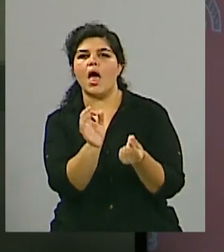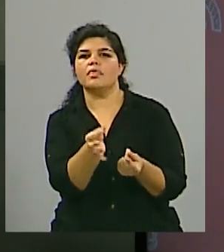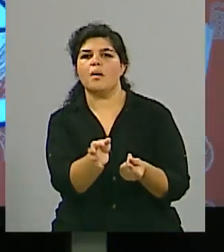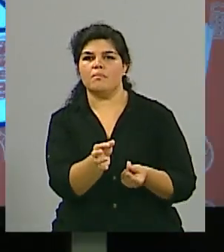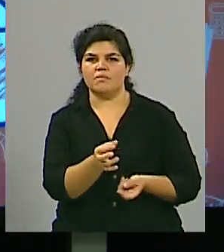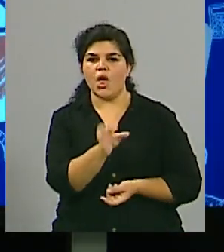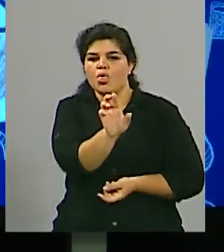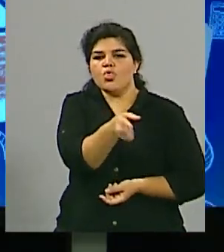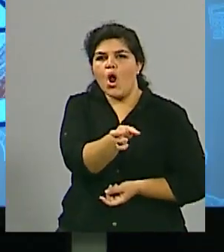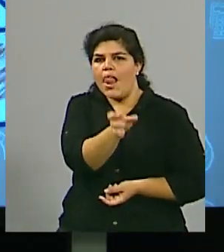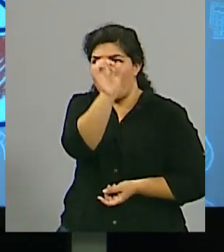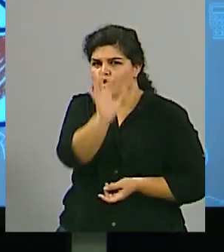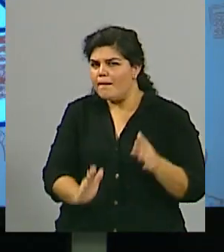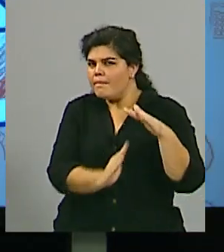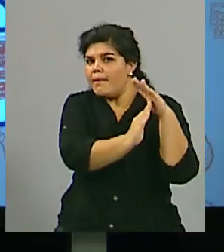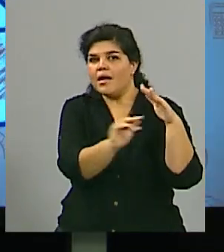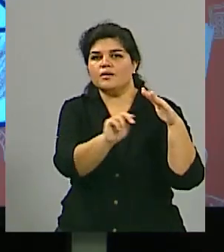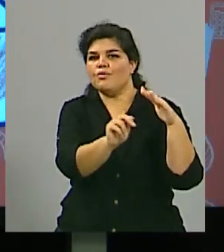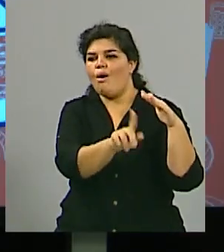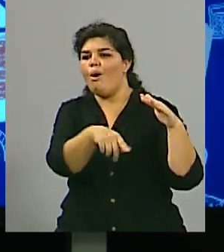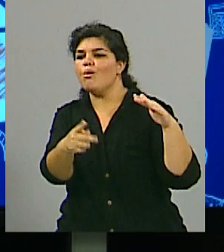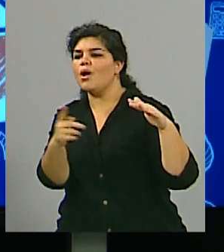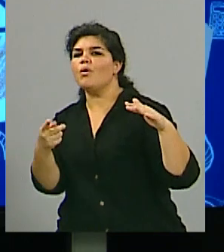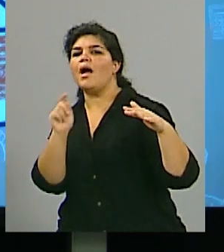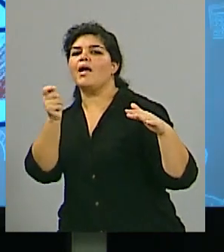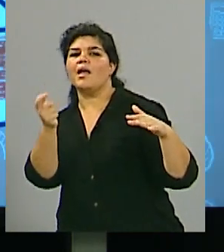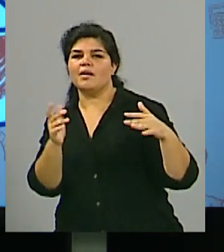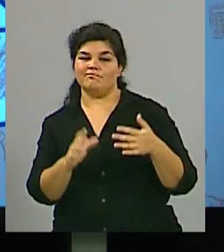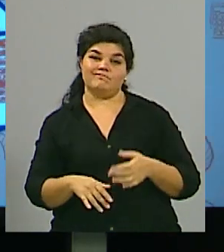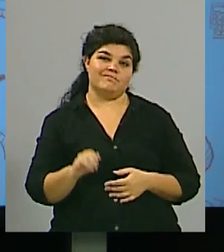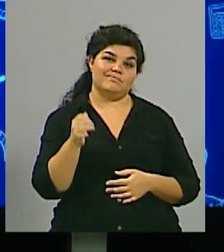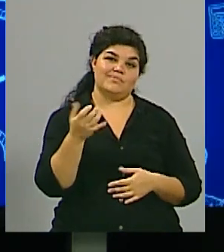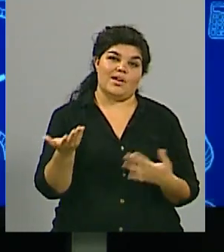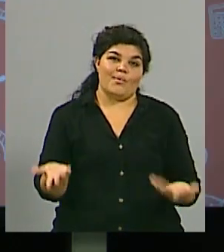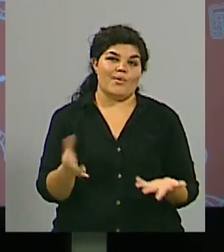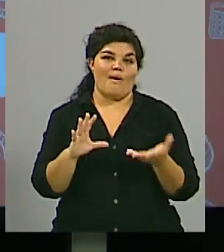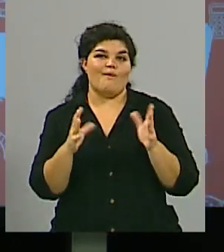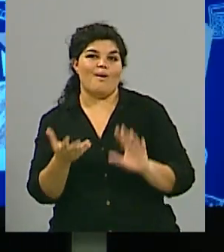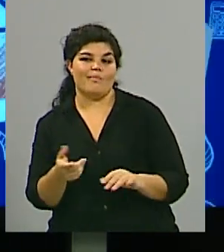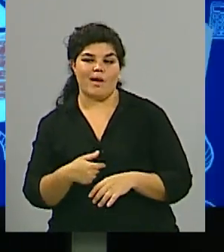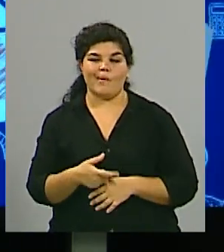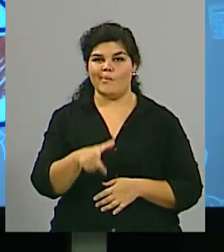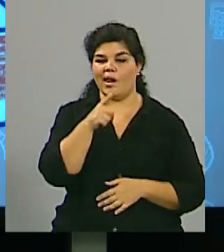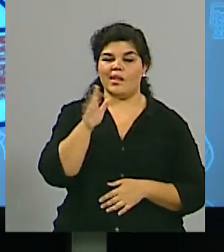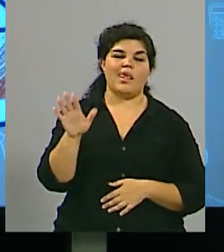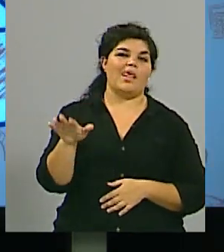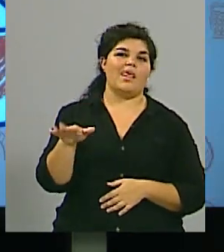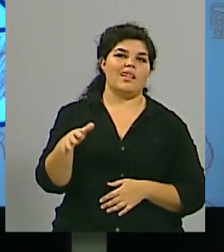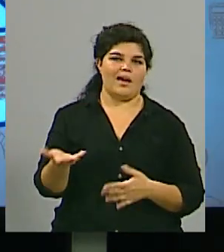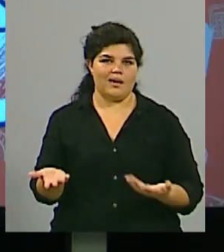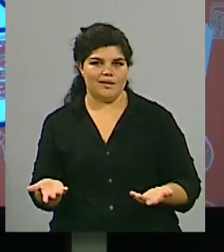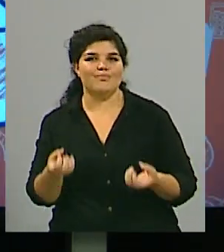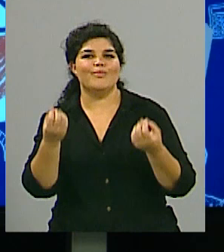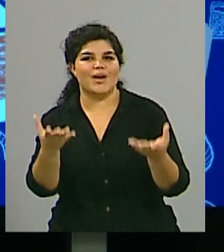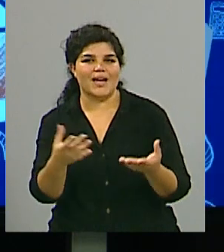estadounidense. Claro, como prioridad, digo, ¿no? Exactamente, hay una cierta prepotencia, ¿no? Porque da cuenta del descontento que hay en